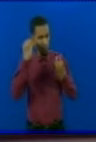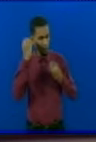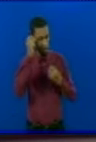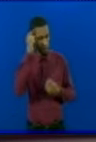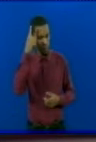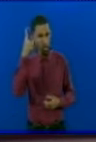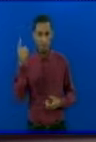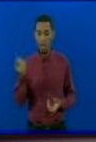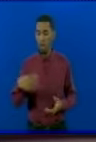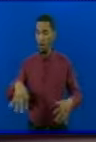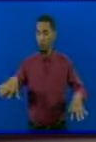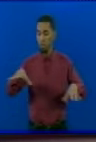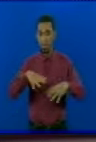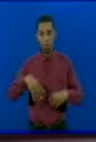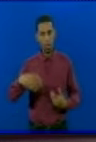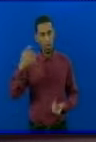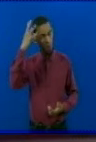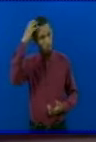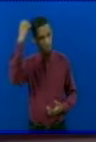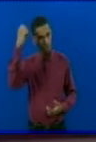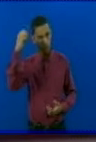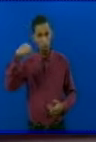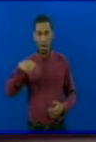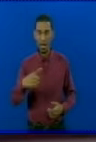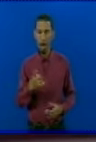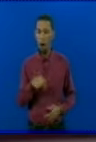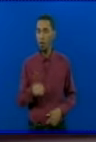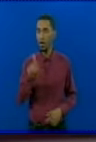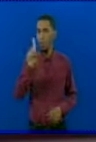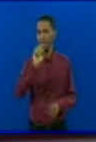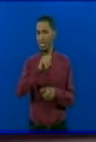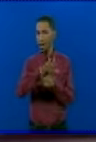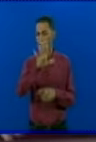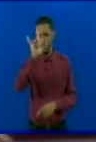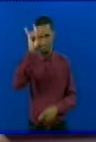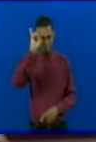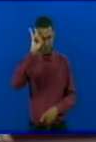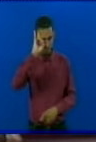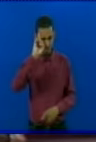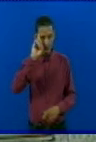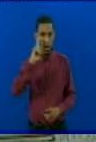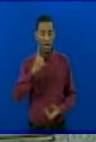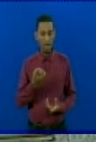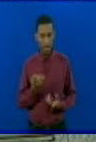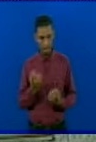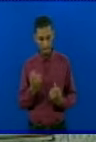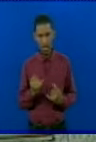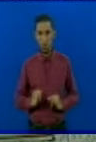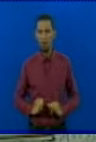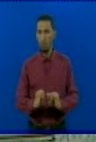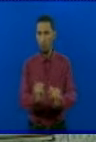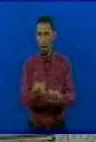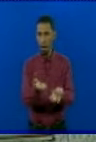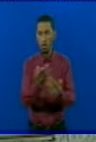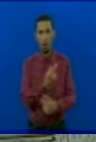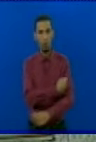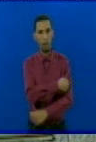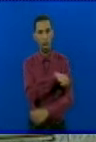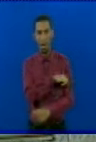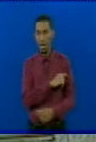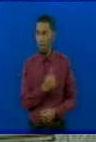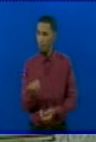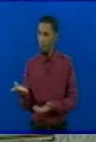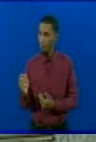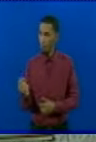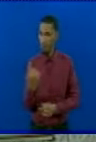nuestro territorio de lácteos, por dónde anda incluso el criterio de nuestra población y creo que es importante quizás, primera secretaria,